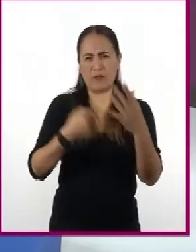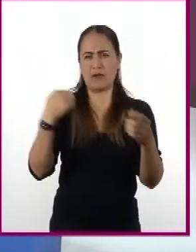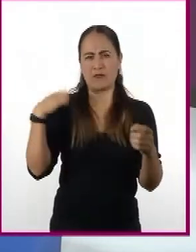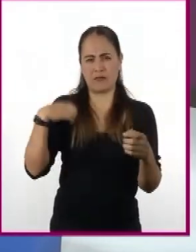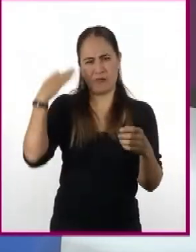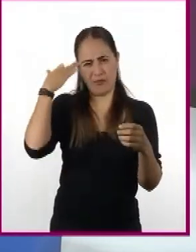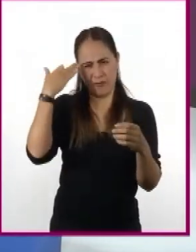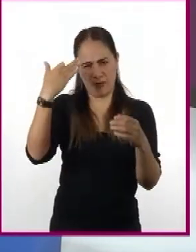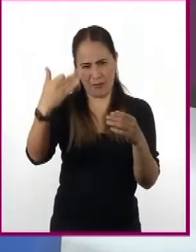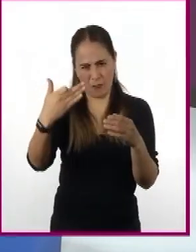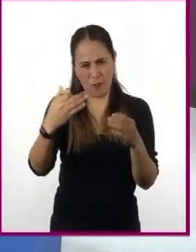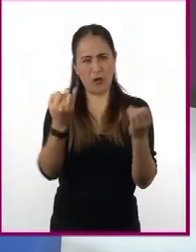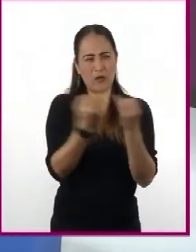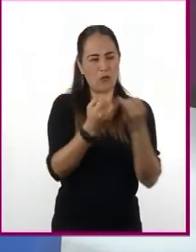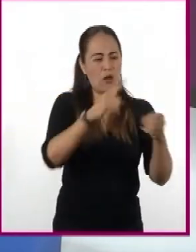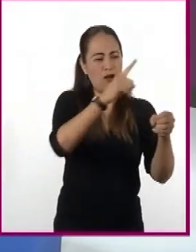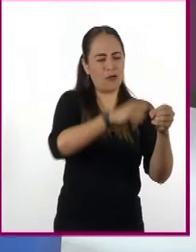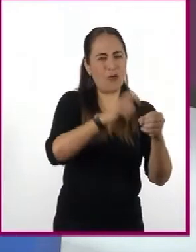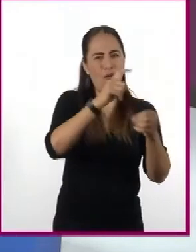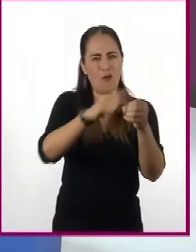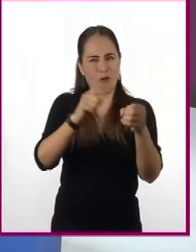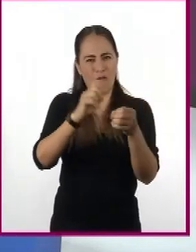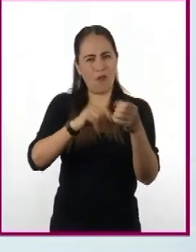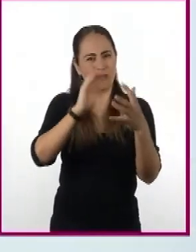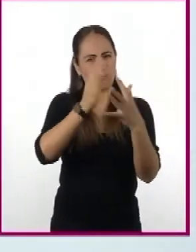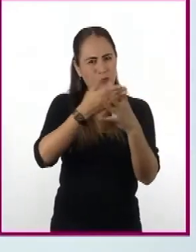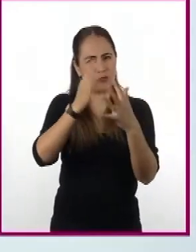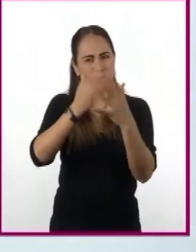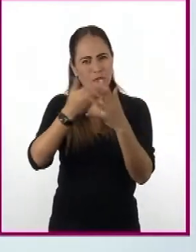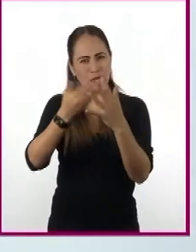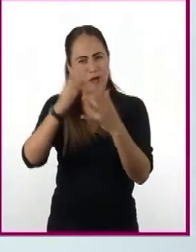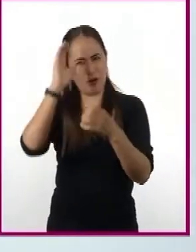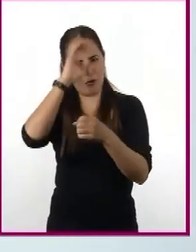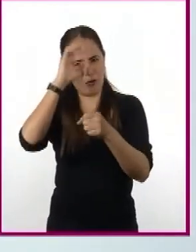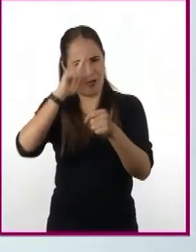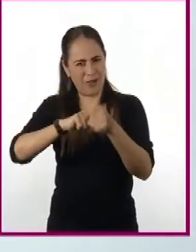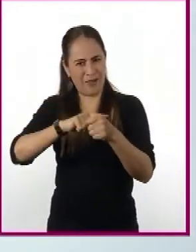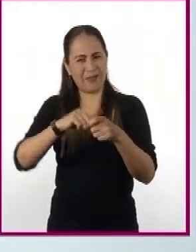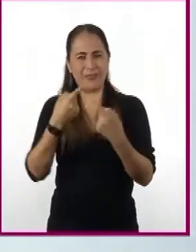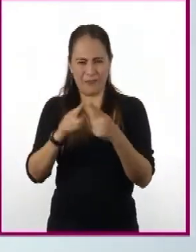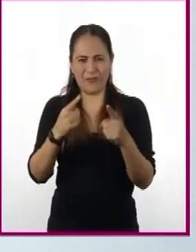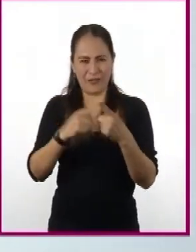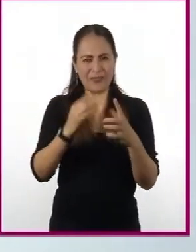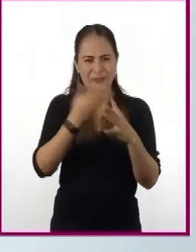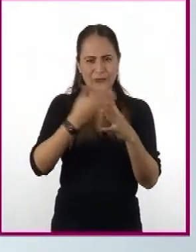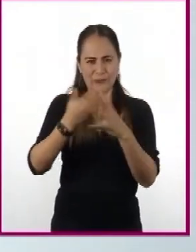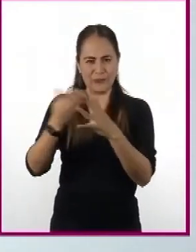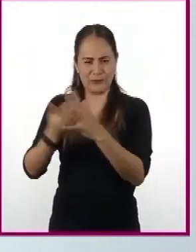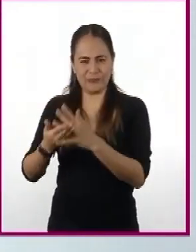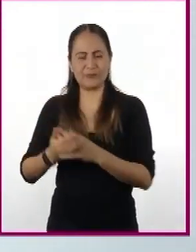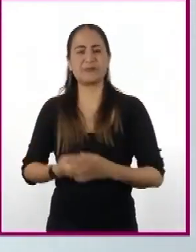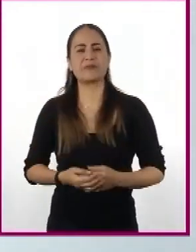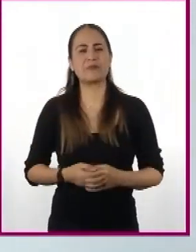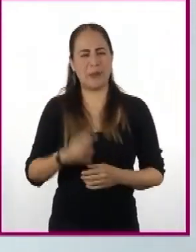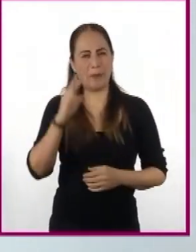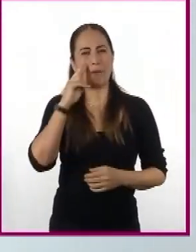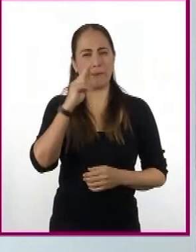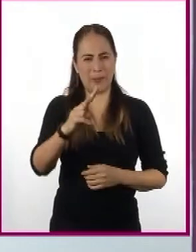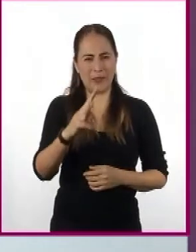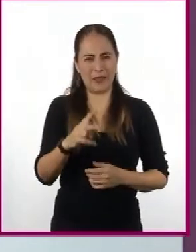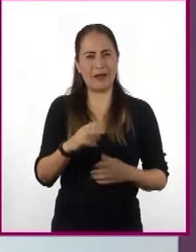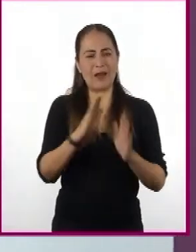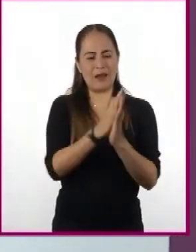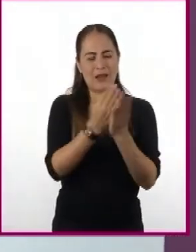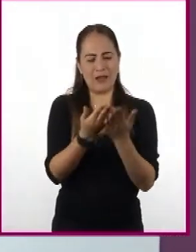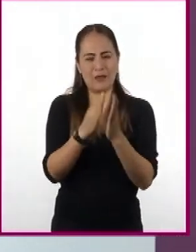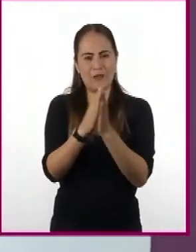acuerdo con la sucesión de las diferentes etapas culturales. Así que vemos que en el caso de la producción de textos,